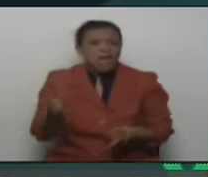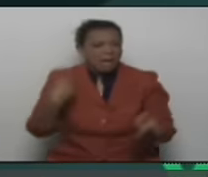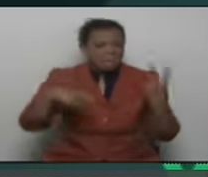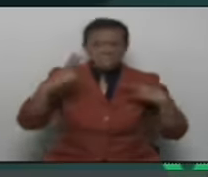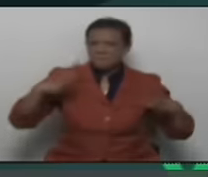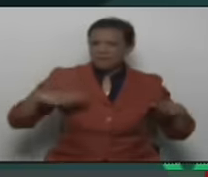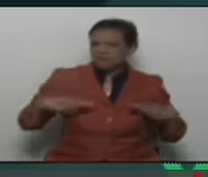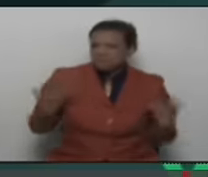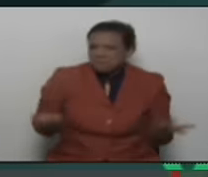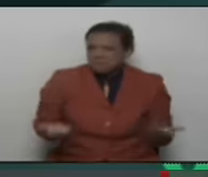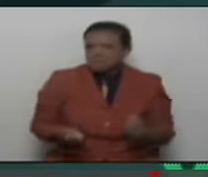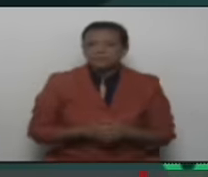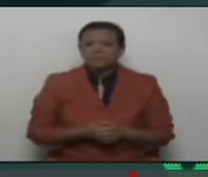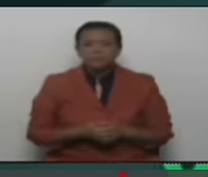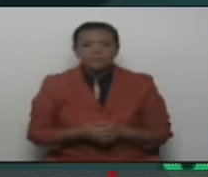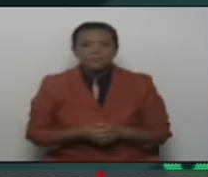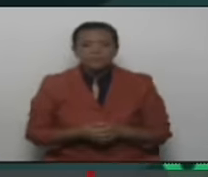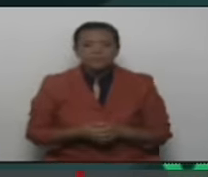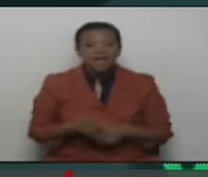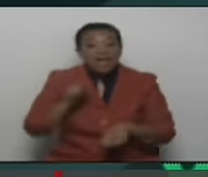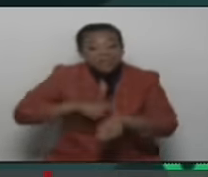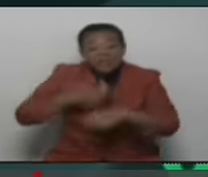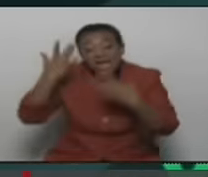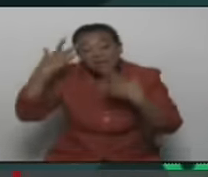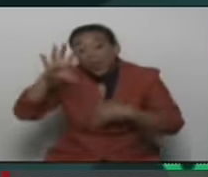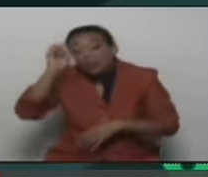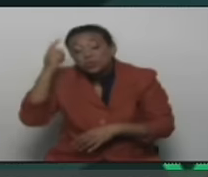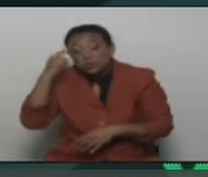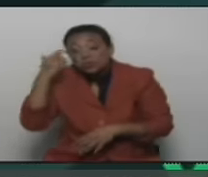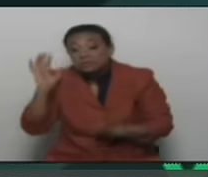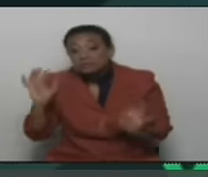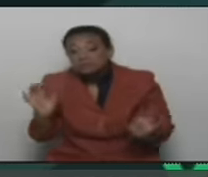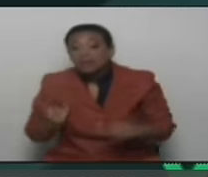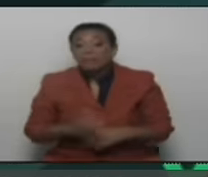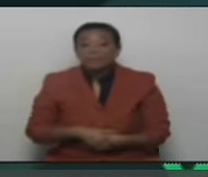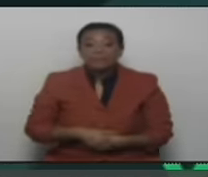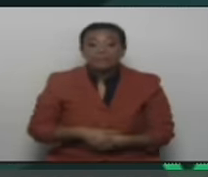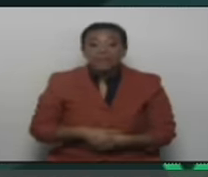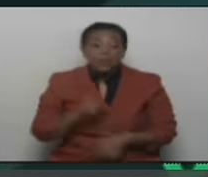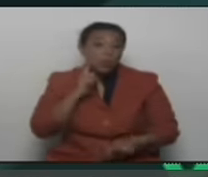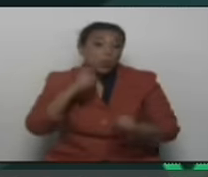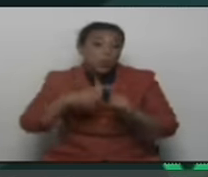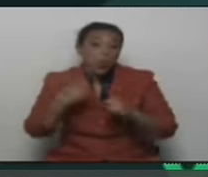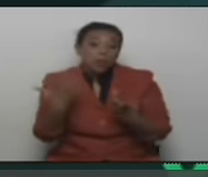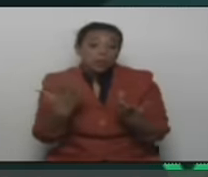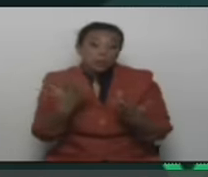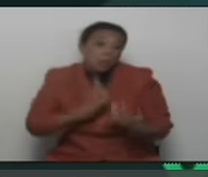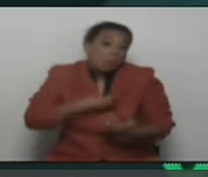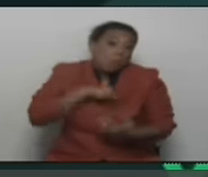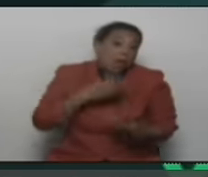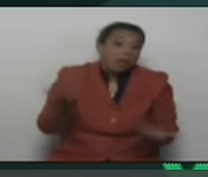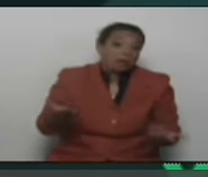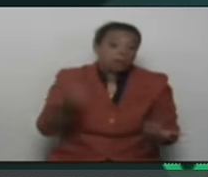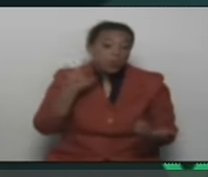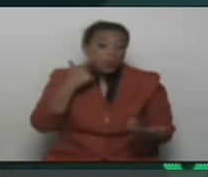Venezuela. Entonces, hasta donde tengo entendido, es por solo sospecha. Pues me